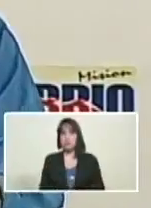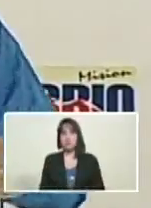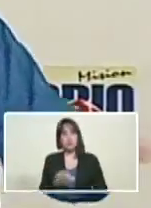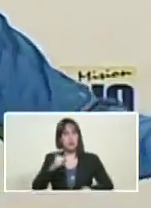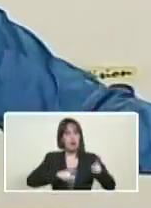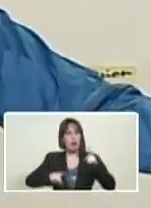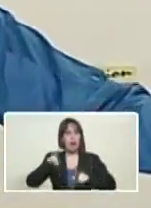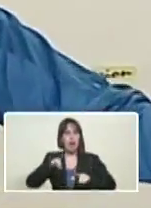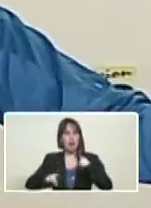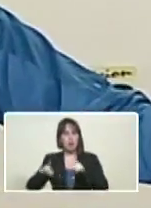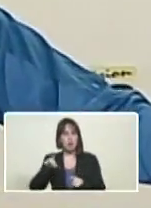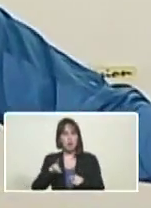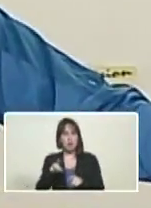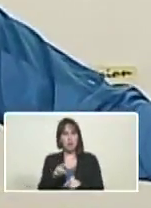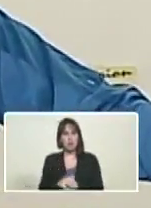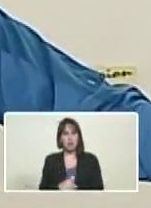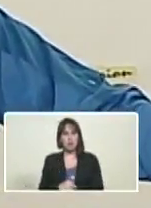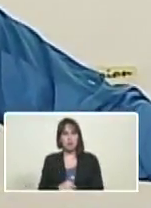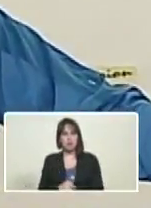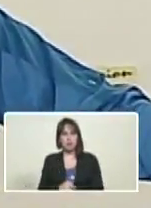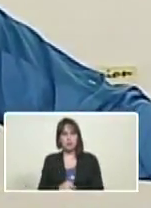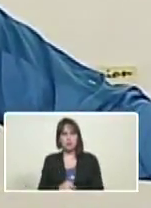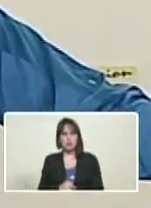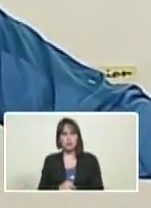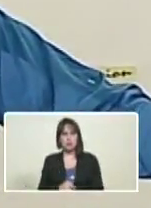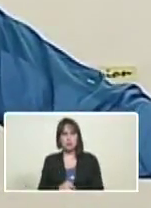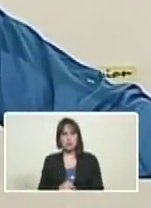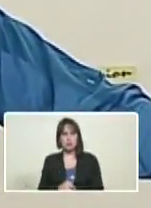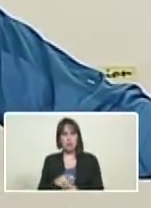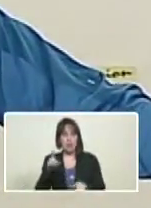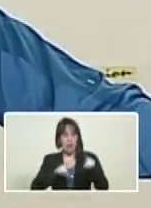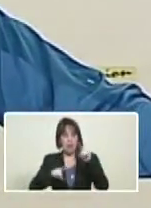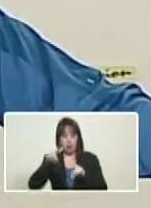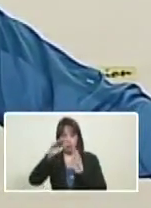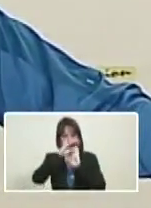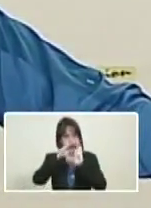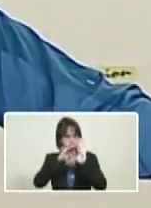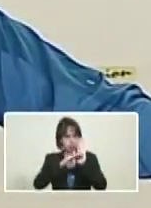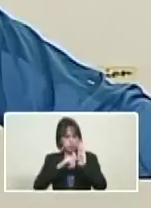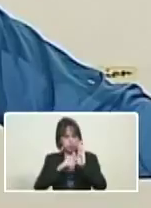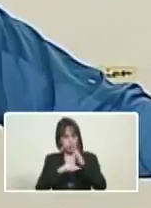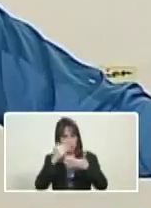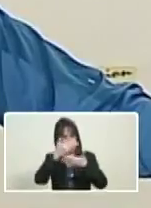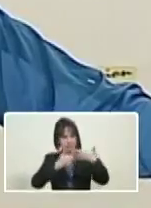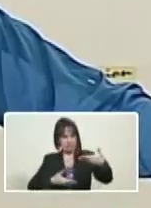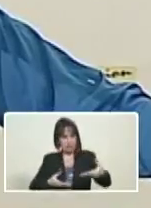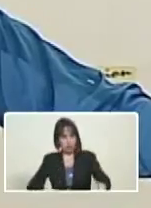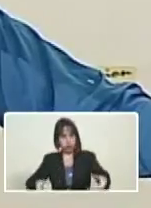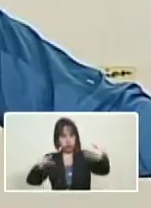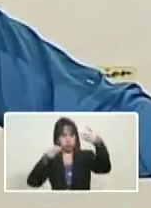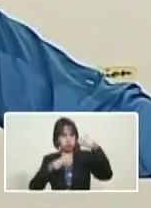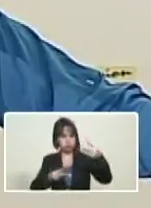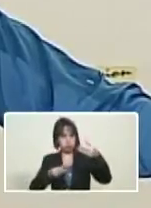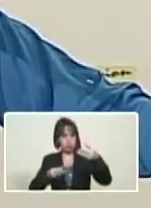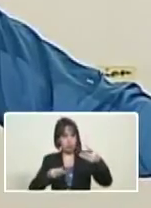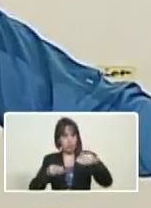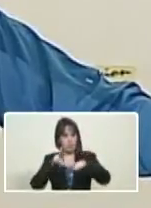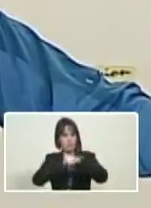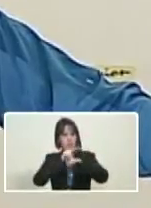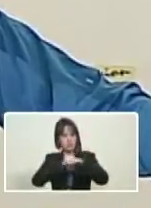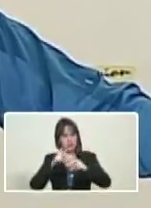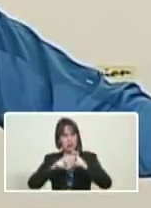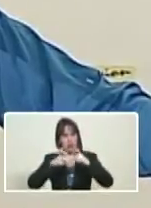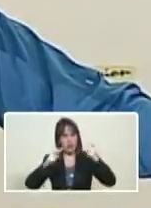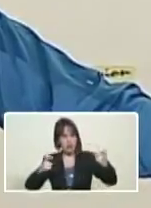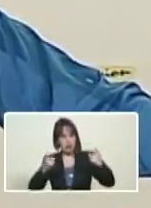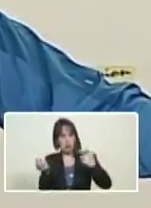Alguno, que te digo, alguno de los contenidos de los currículum de la medicina general se le